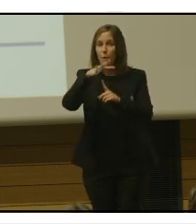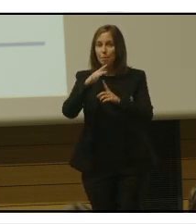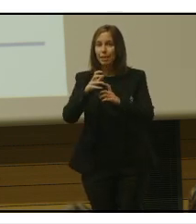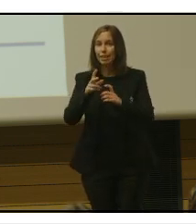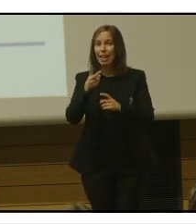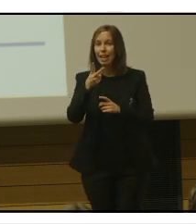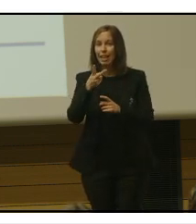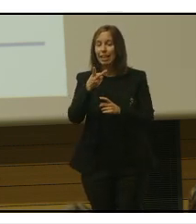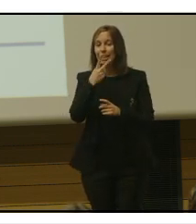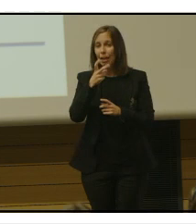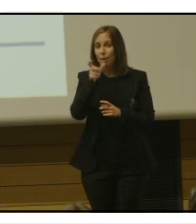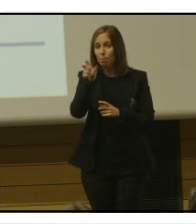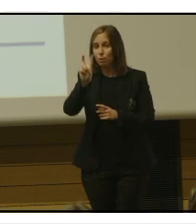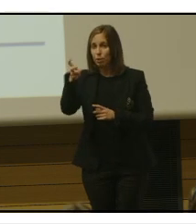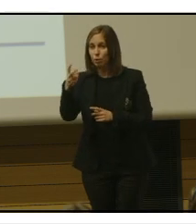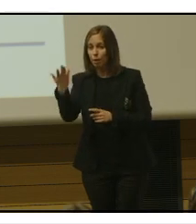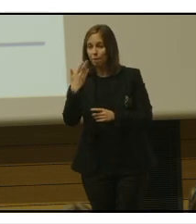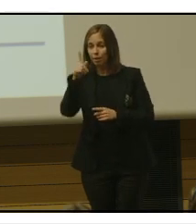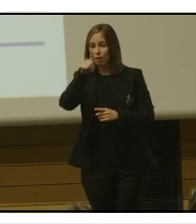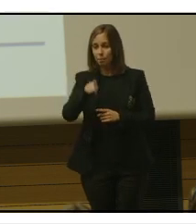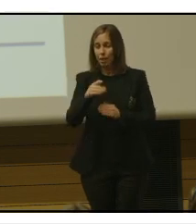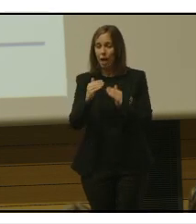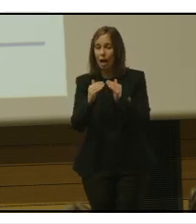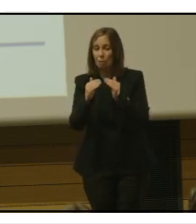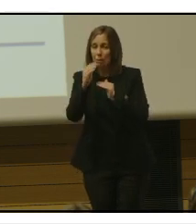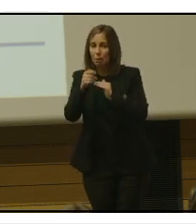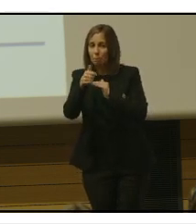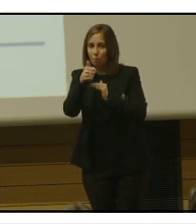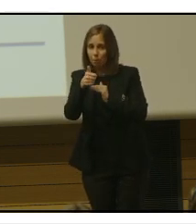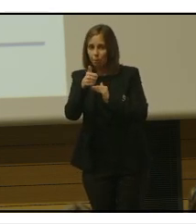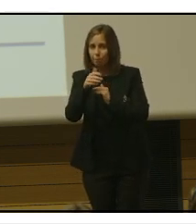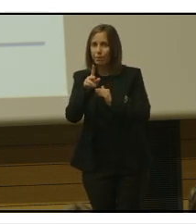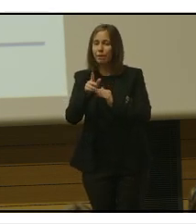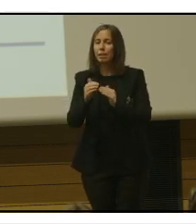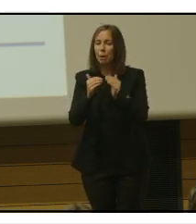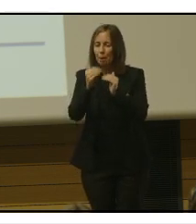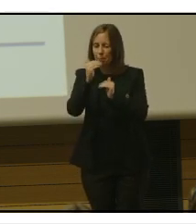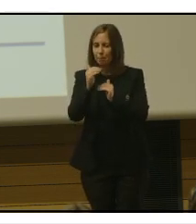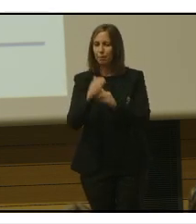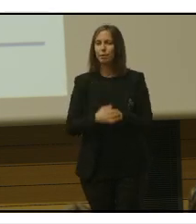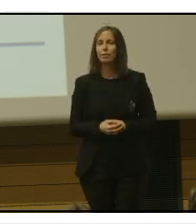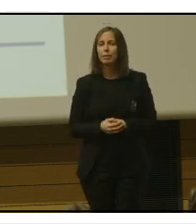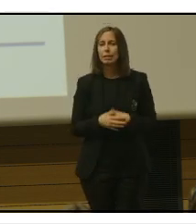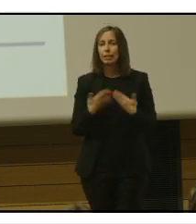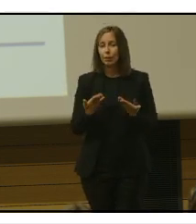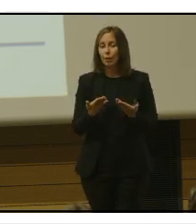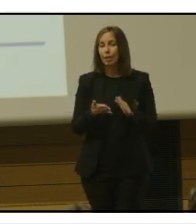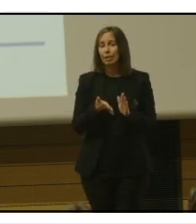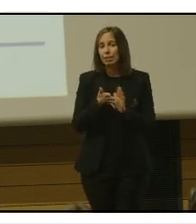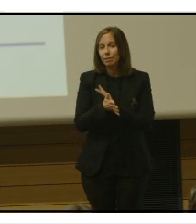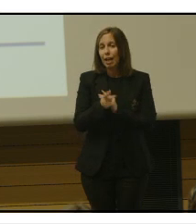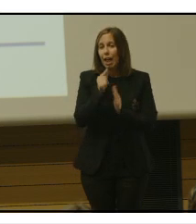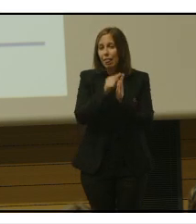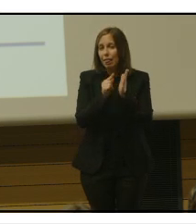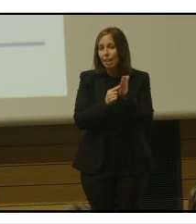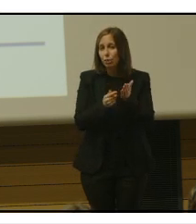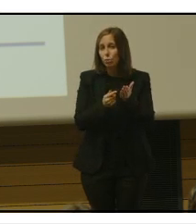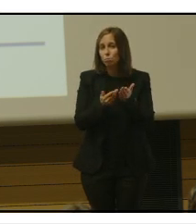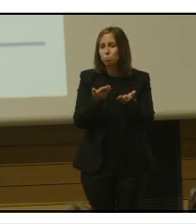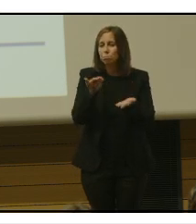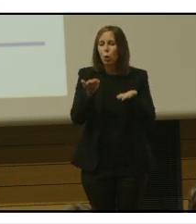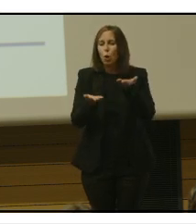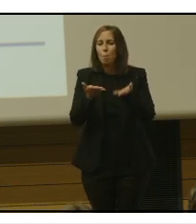otros fumadores aumenta. Poquito en comparación del que tienen, sí, pero aumenta. Por lo tanto, vamos a dejar datos que sean comparativos, que